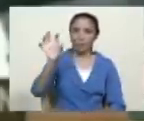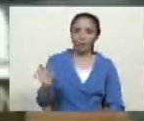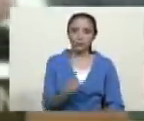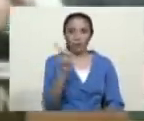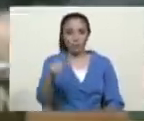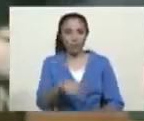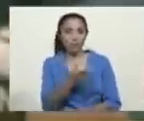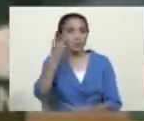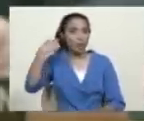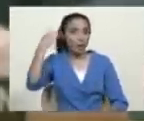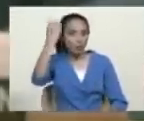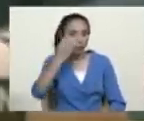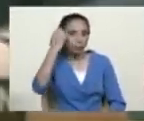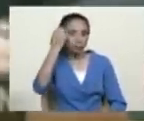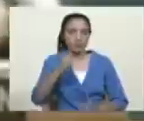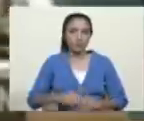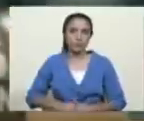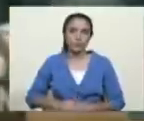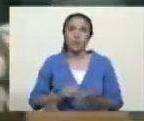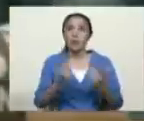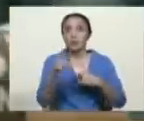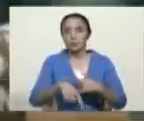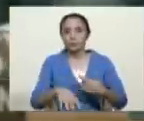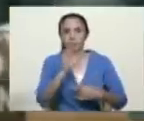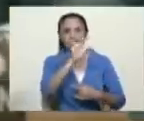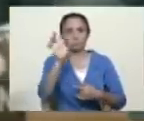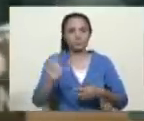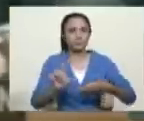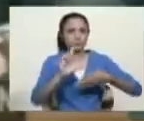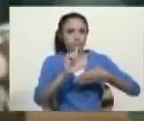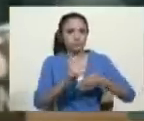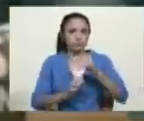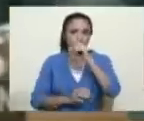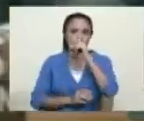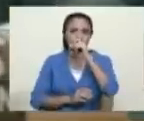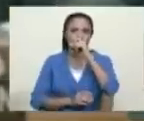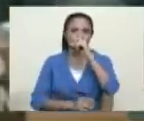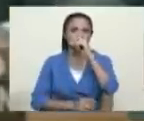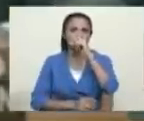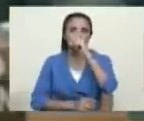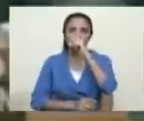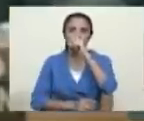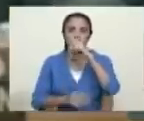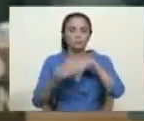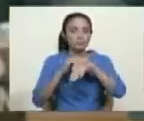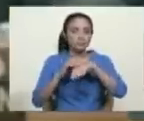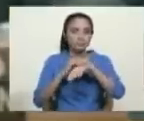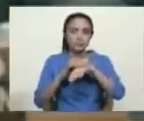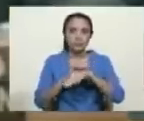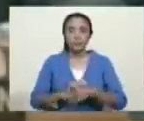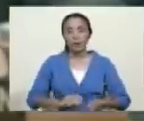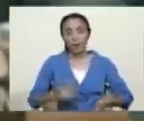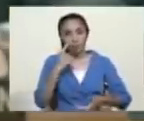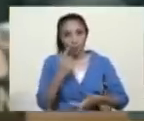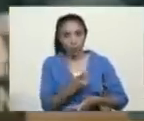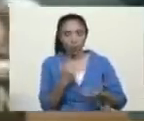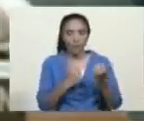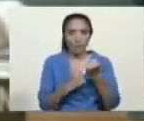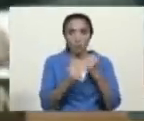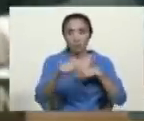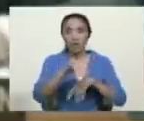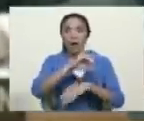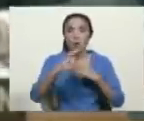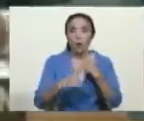Europa y por los países latinoamericanos que primero dudaron y luego reconocieron a este individuo como